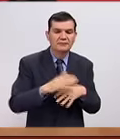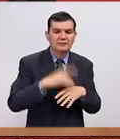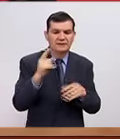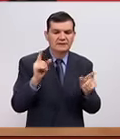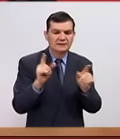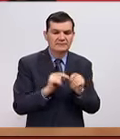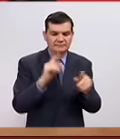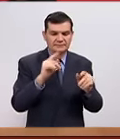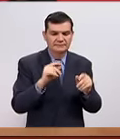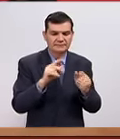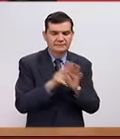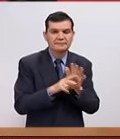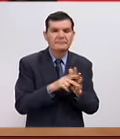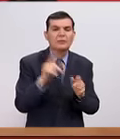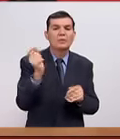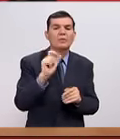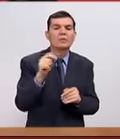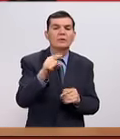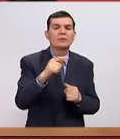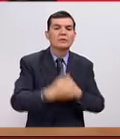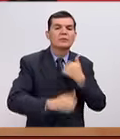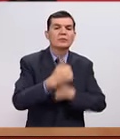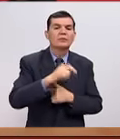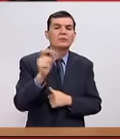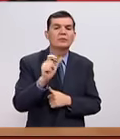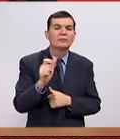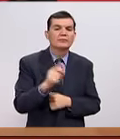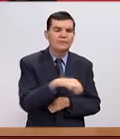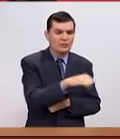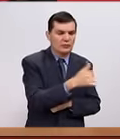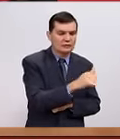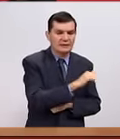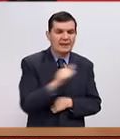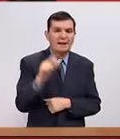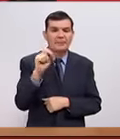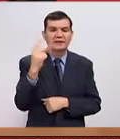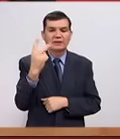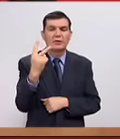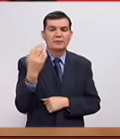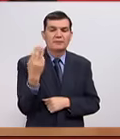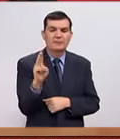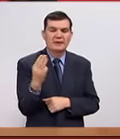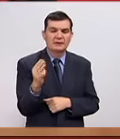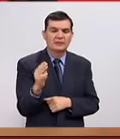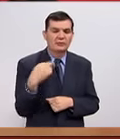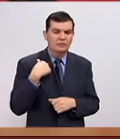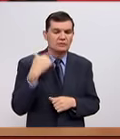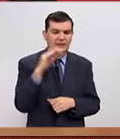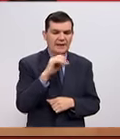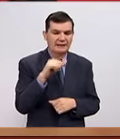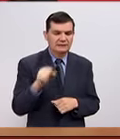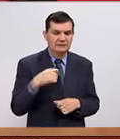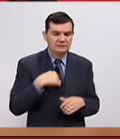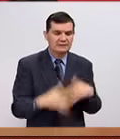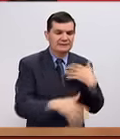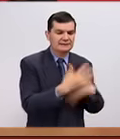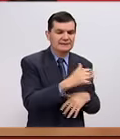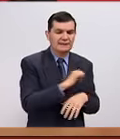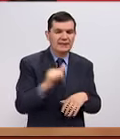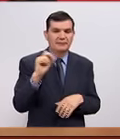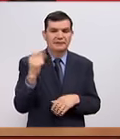al cortometraje Cuándo van a competir es del 11 al 22 de Mayo es festival de Canes y nosotros estaremos por allá del 15 al